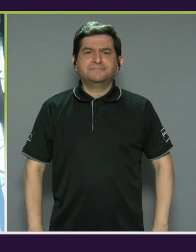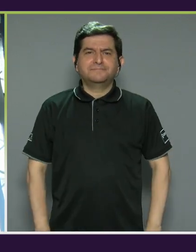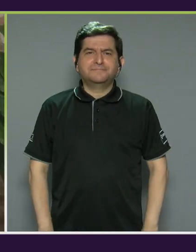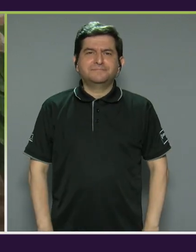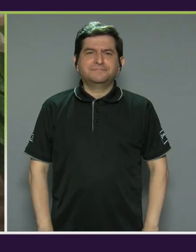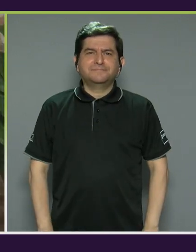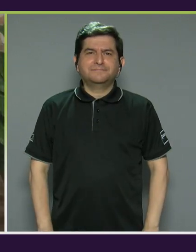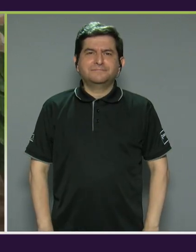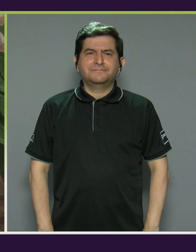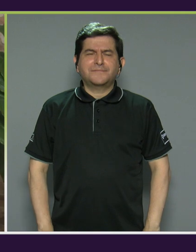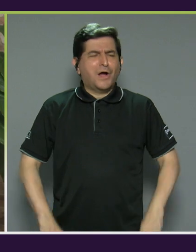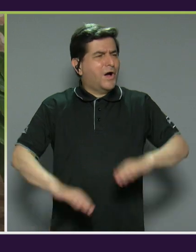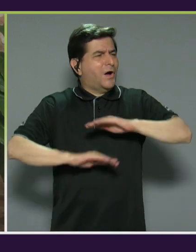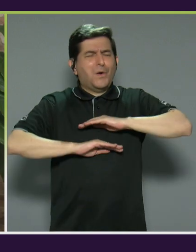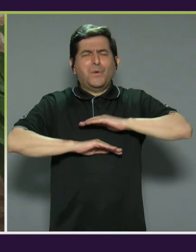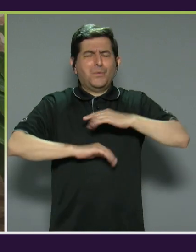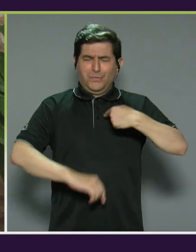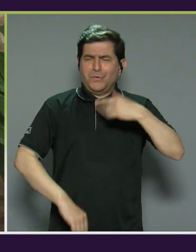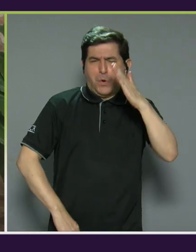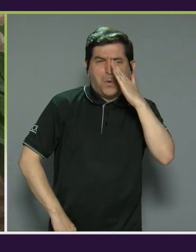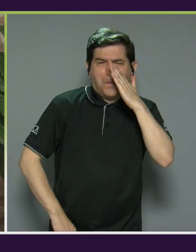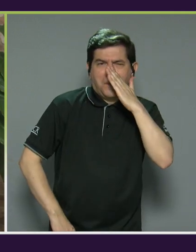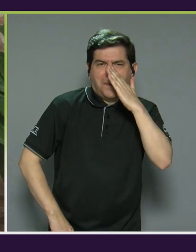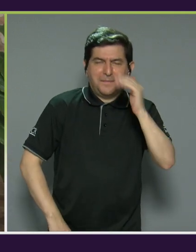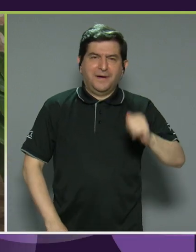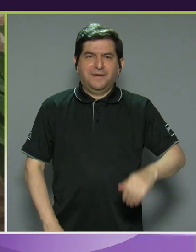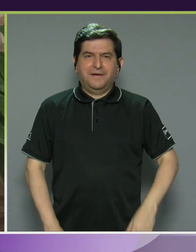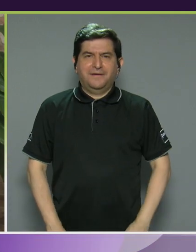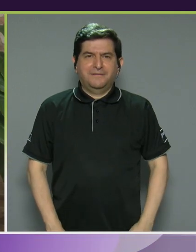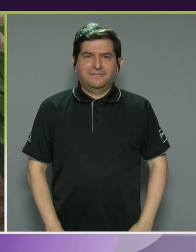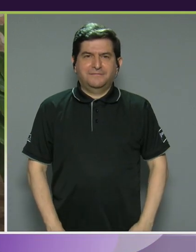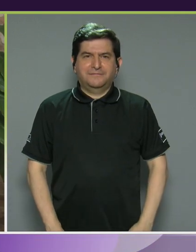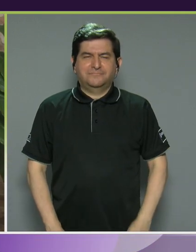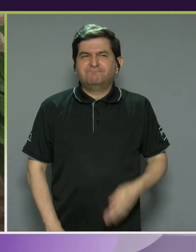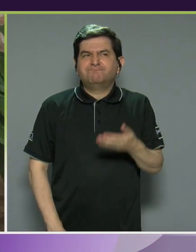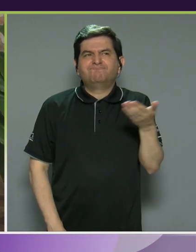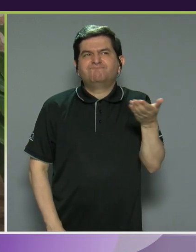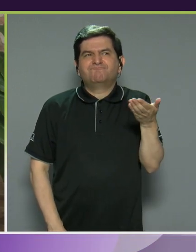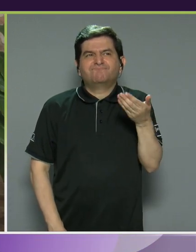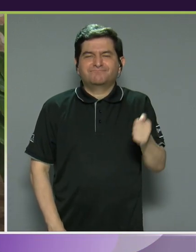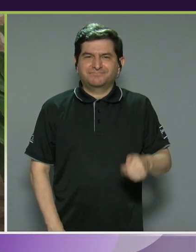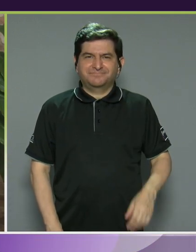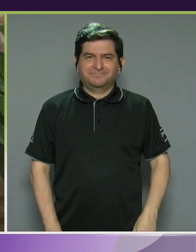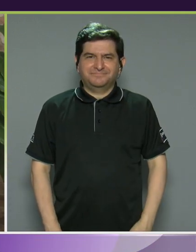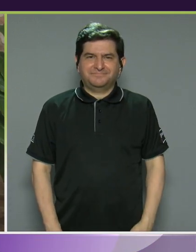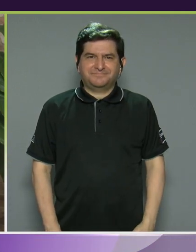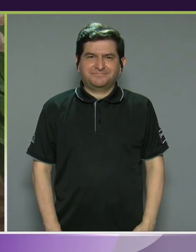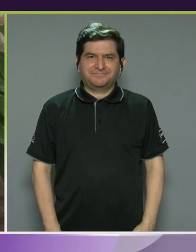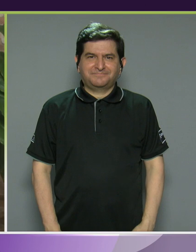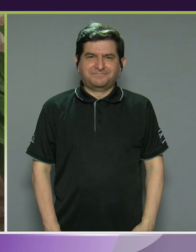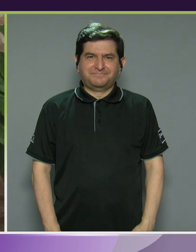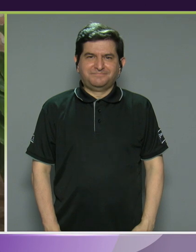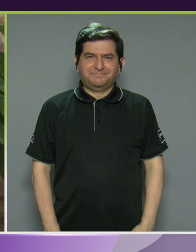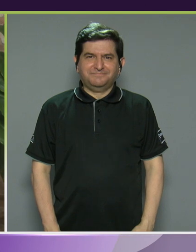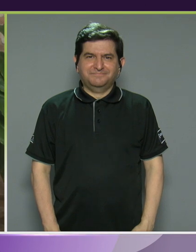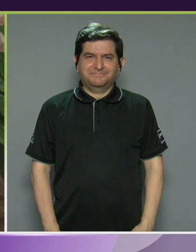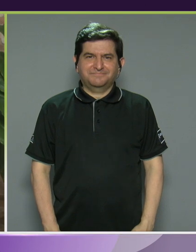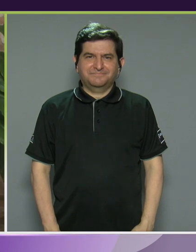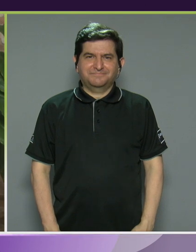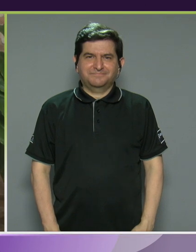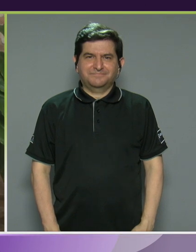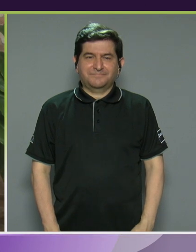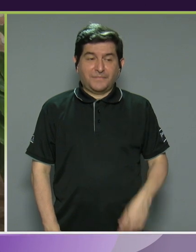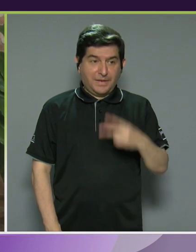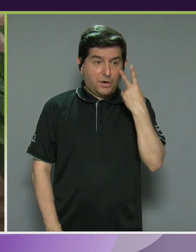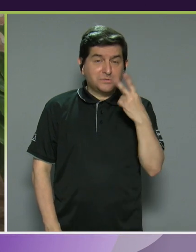Lo más gratificante de ser mamá para mí es ver que hay